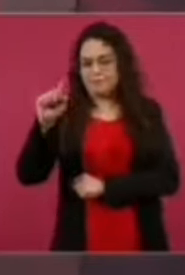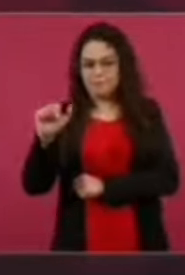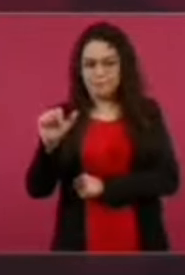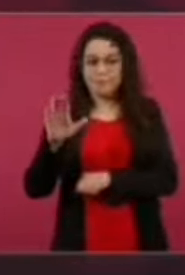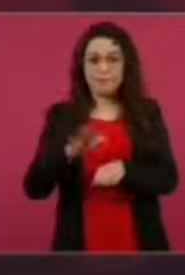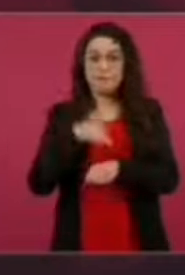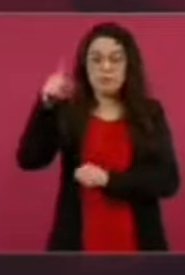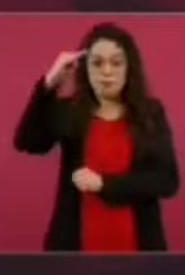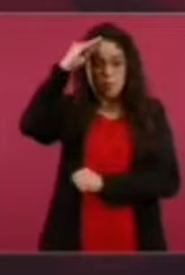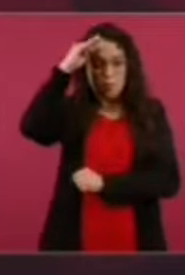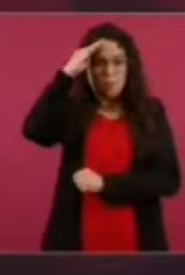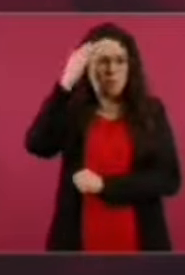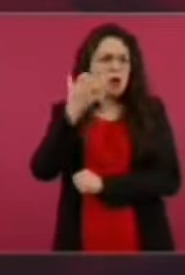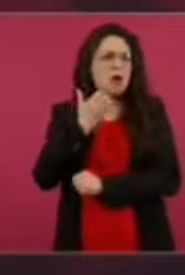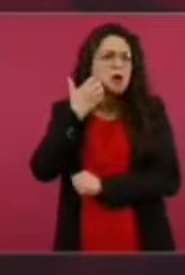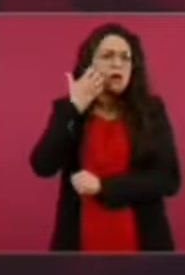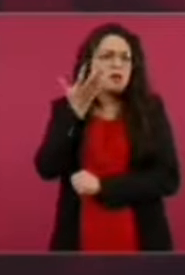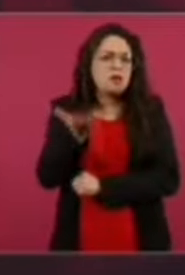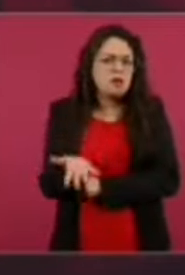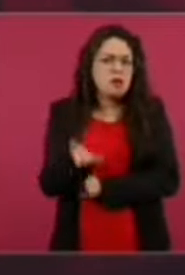frontera.